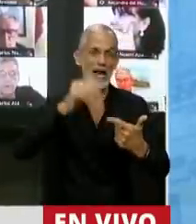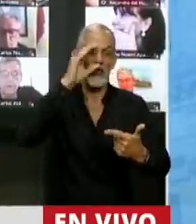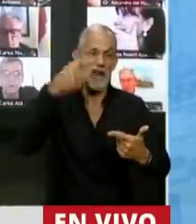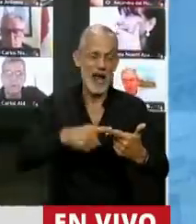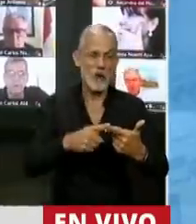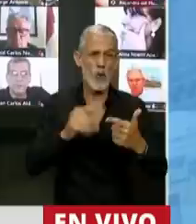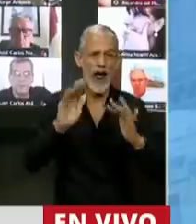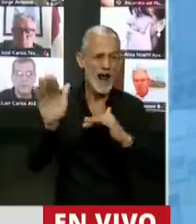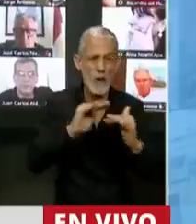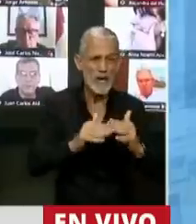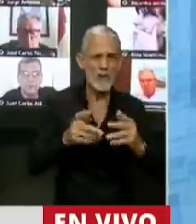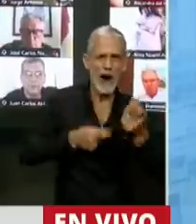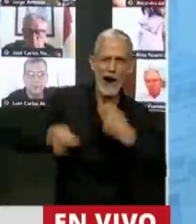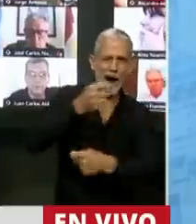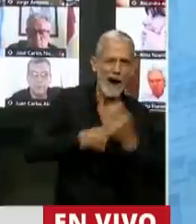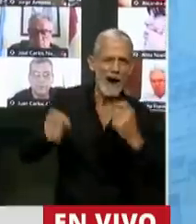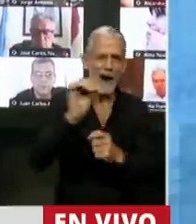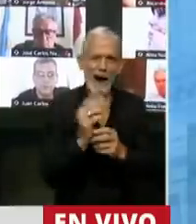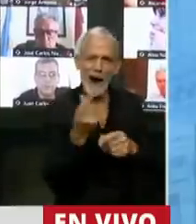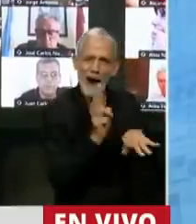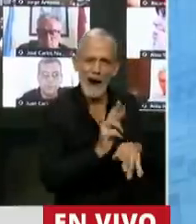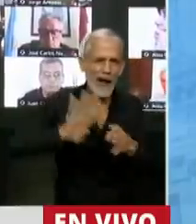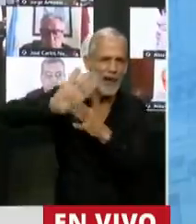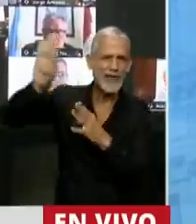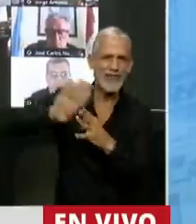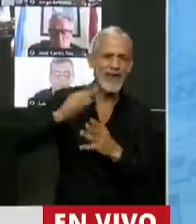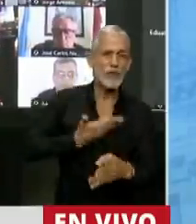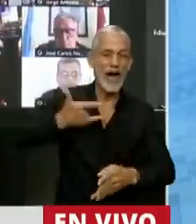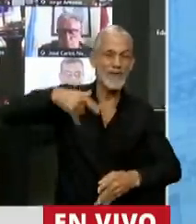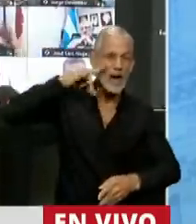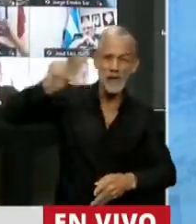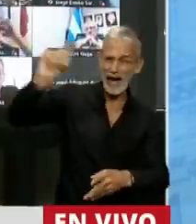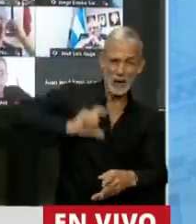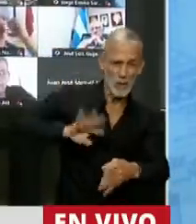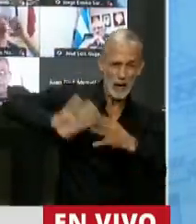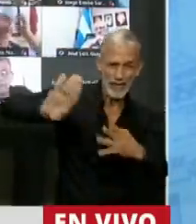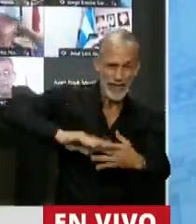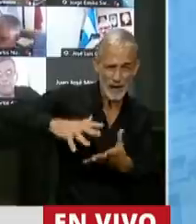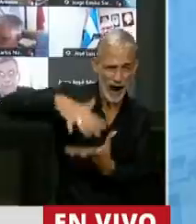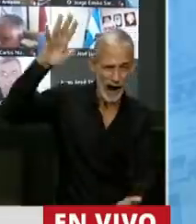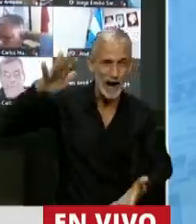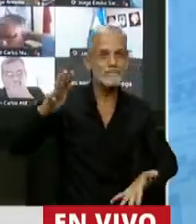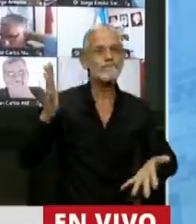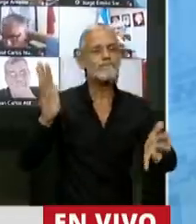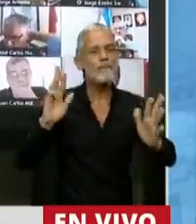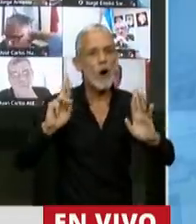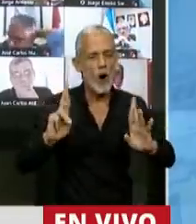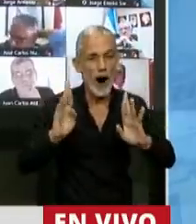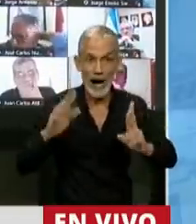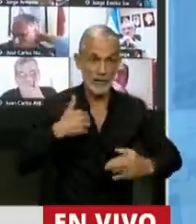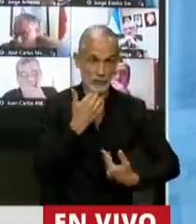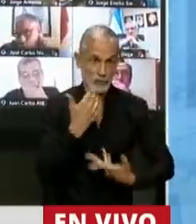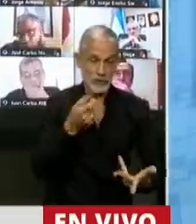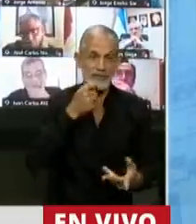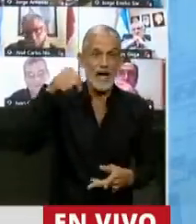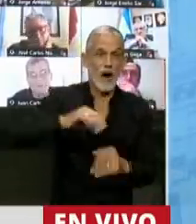hacen lo mismo, megacanje, blindaje, endeudamiento feroz con el Fondo Monetario Internacional. Ojalá, yo no sé si